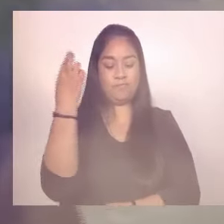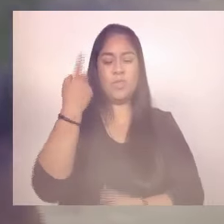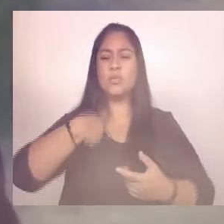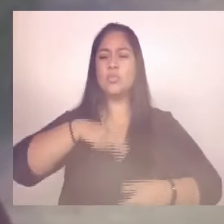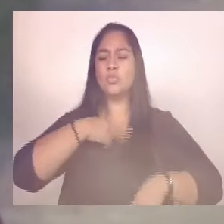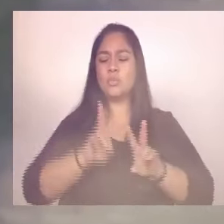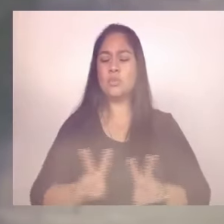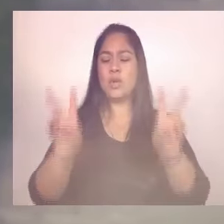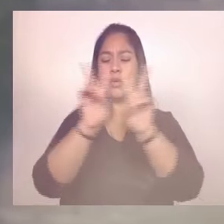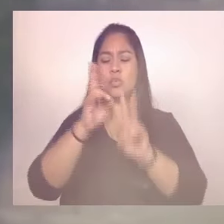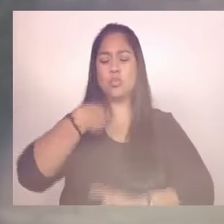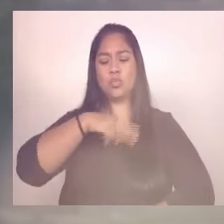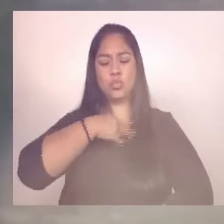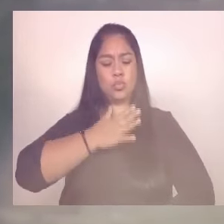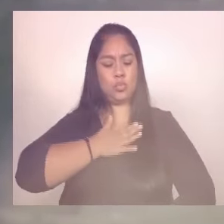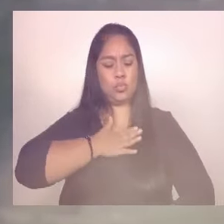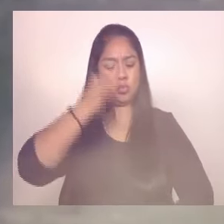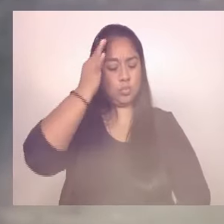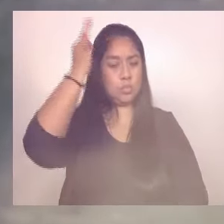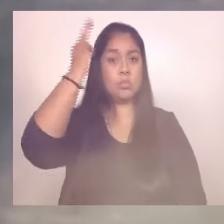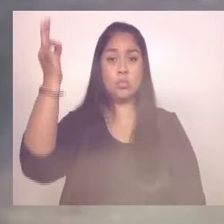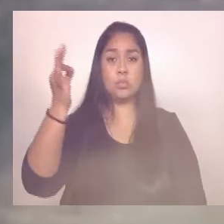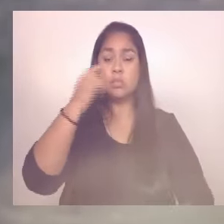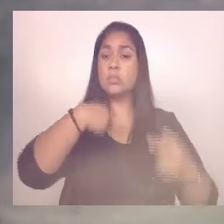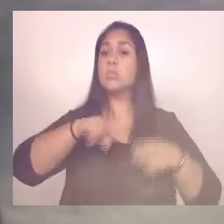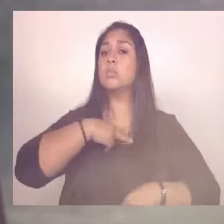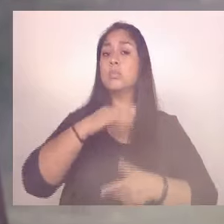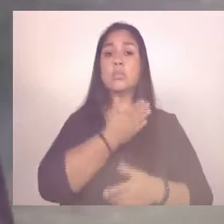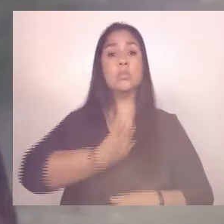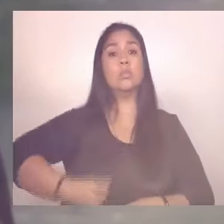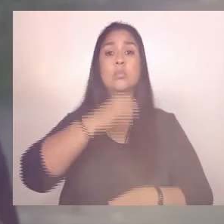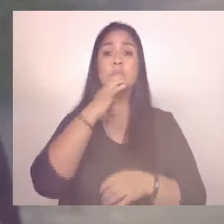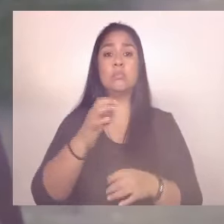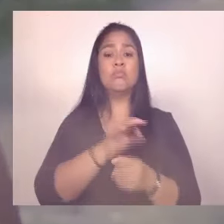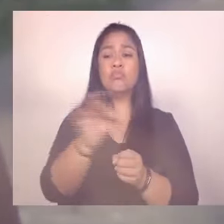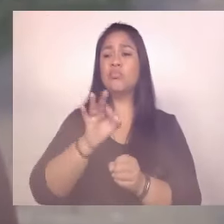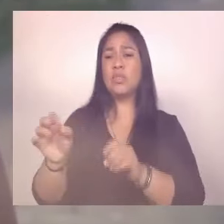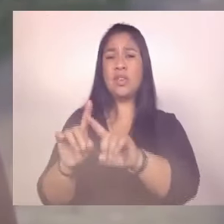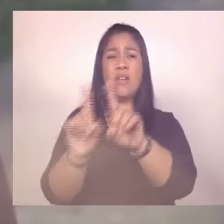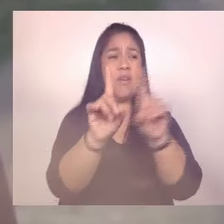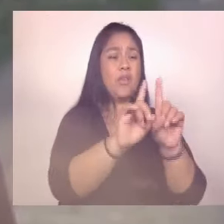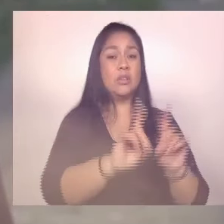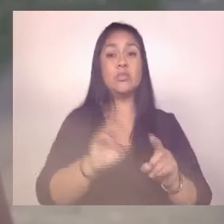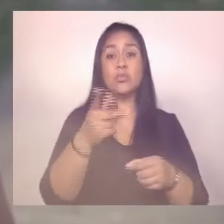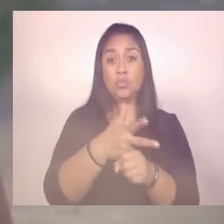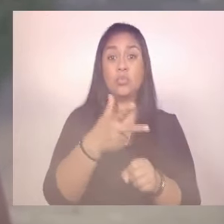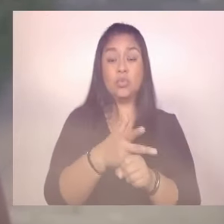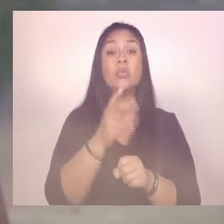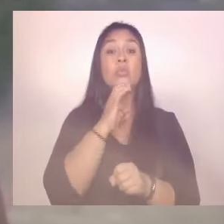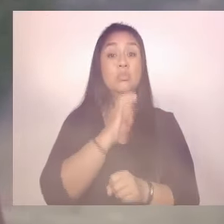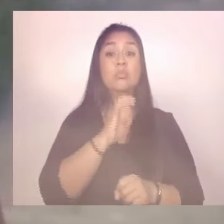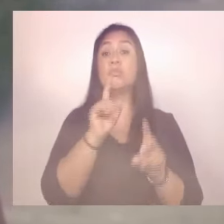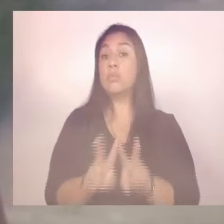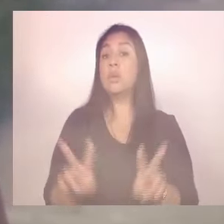nuestros propios valores, hacia nuestra propia cosmovisión. Nuestro gobierno es de los pueblos diversos de Guatemala y son